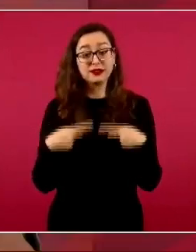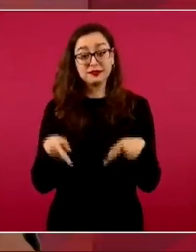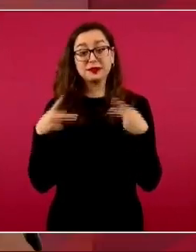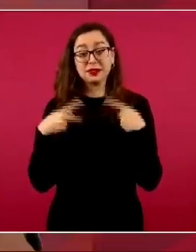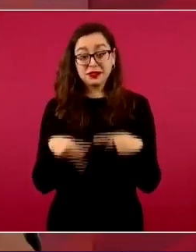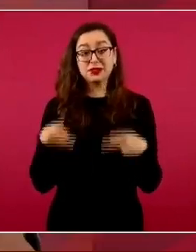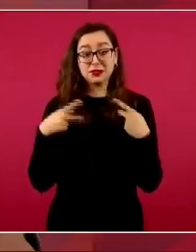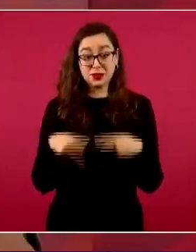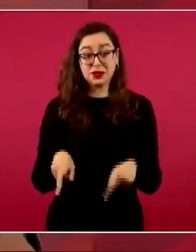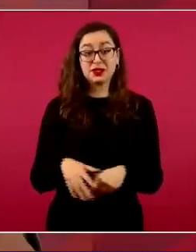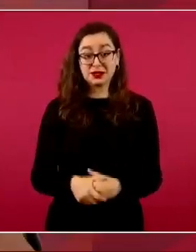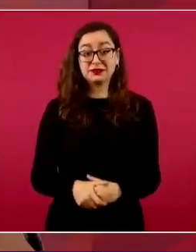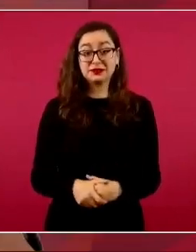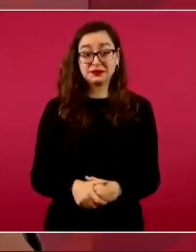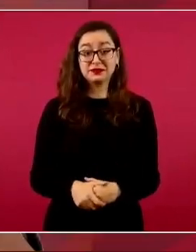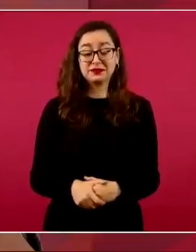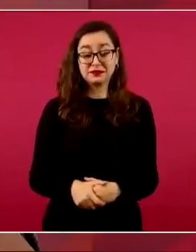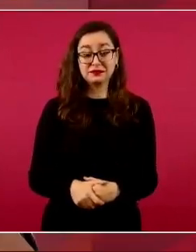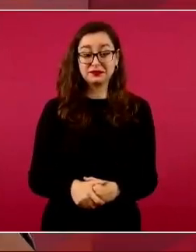del movimiento